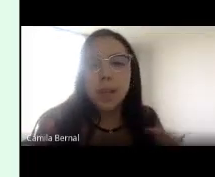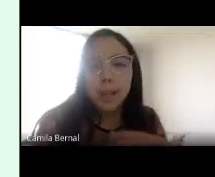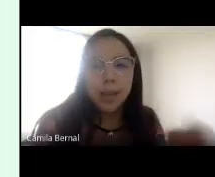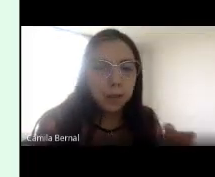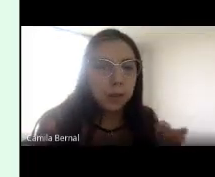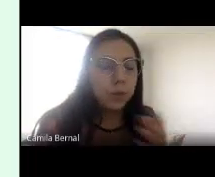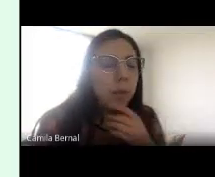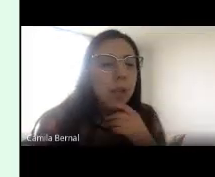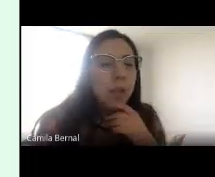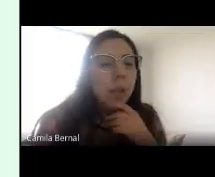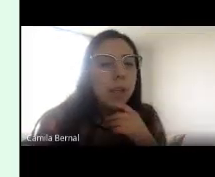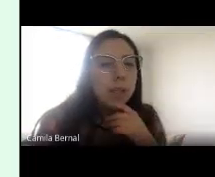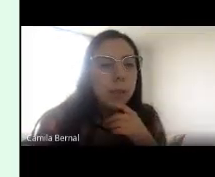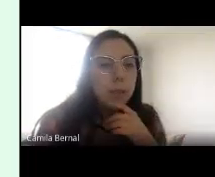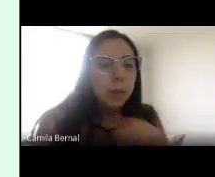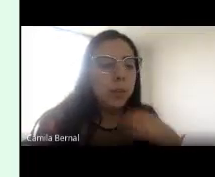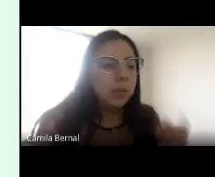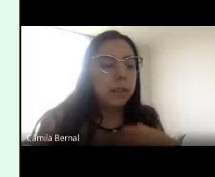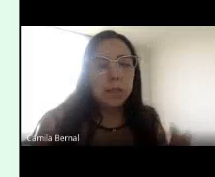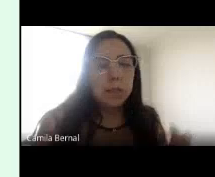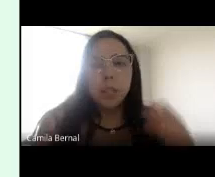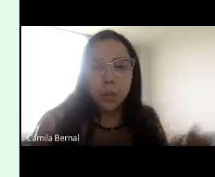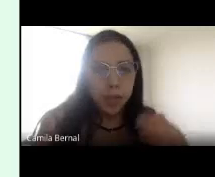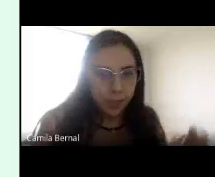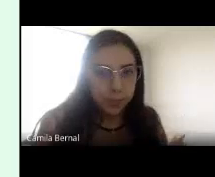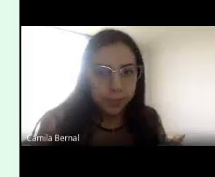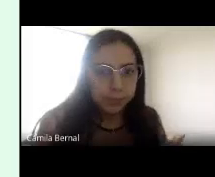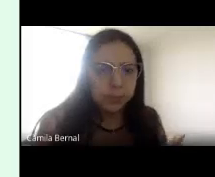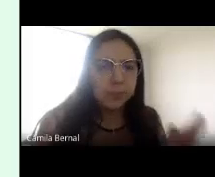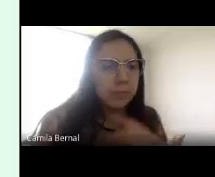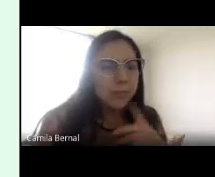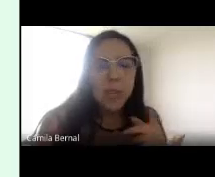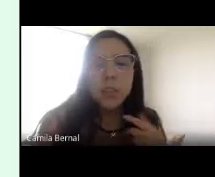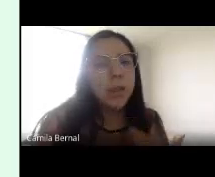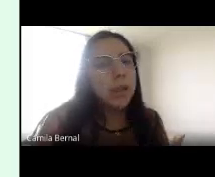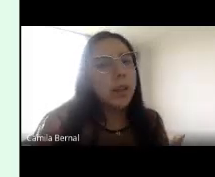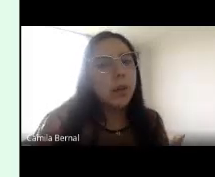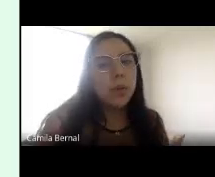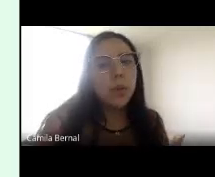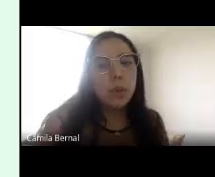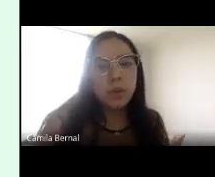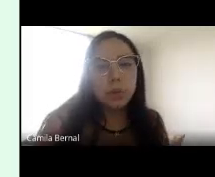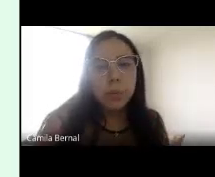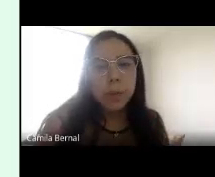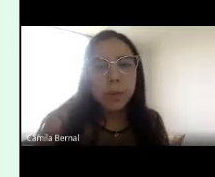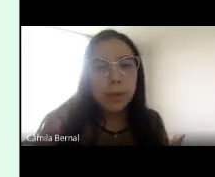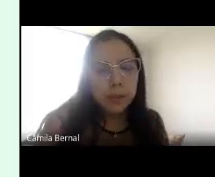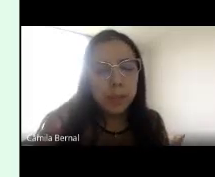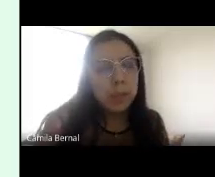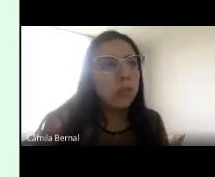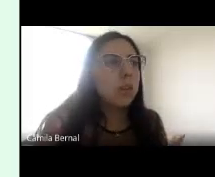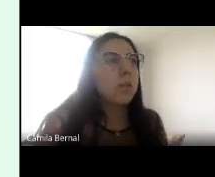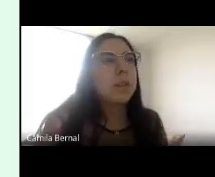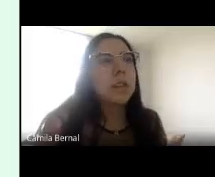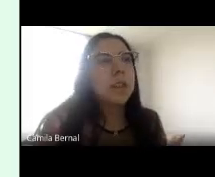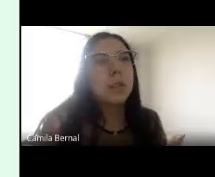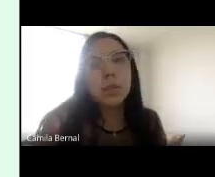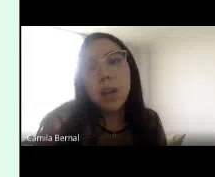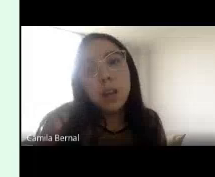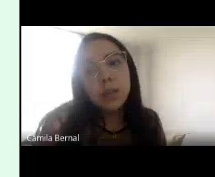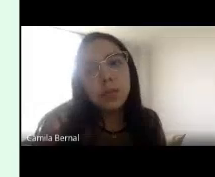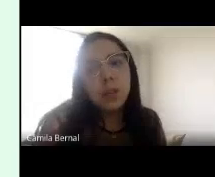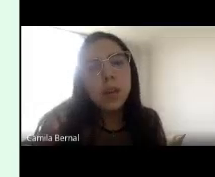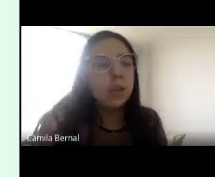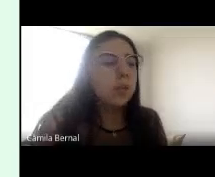se está generando una actividad microbiana, esto genera un olor súper fuerte, que es lo que vemos a veces en